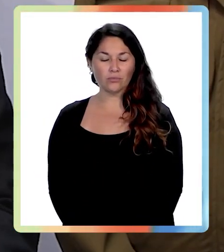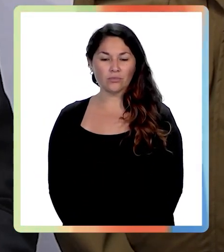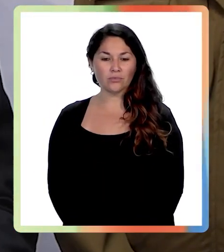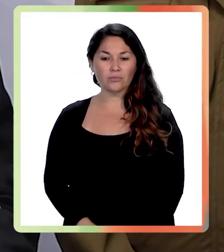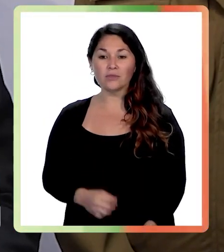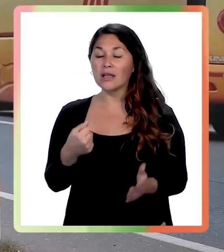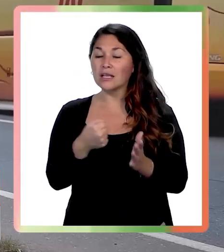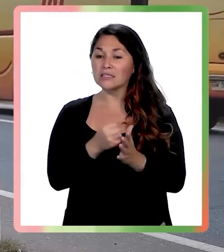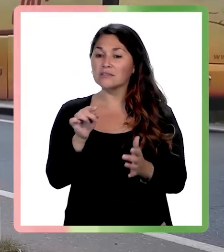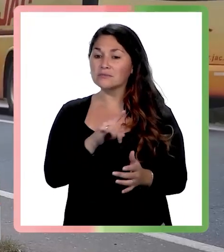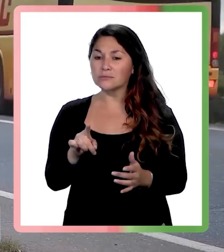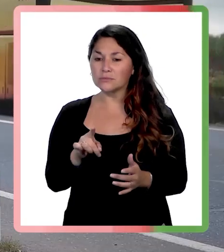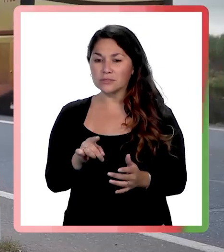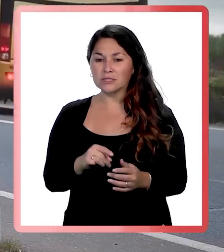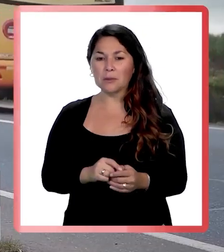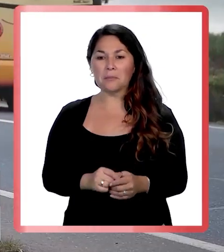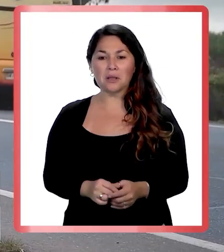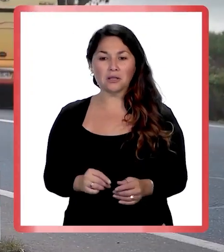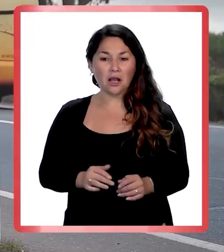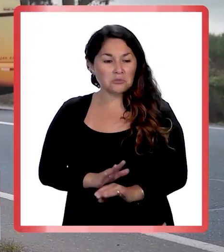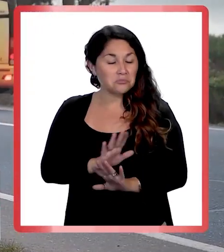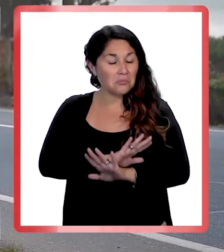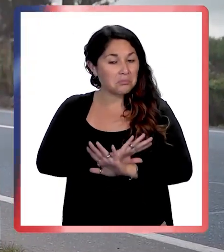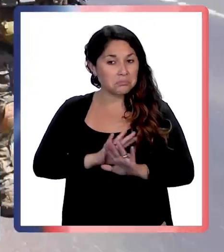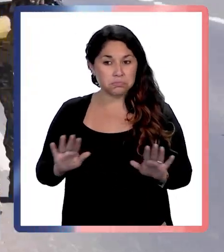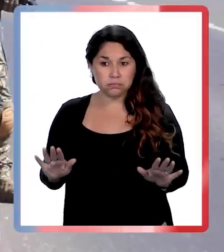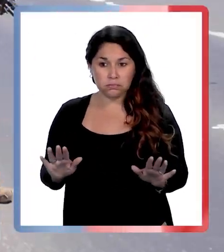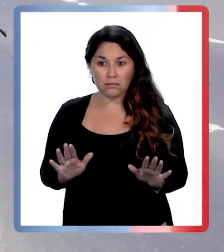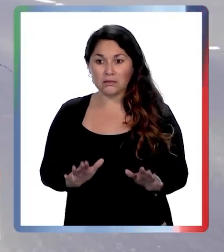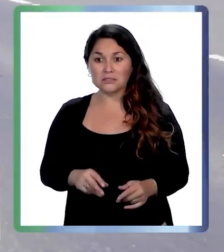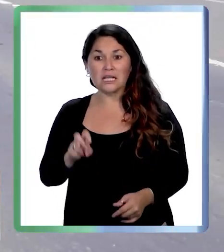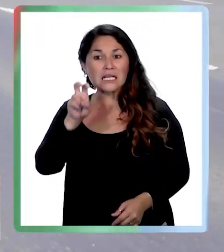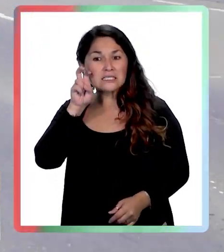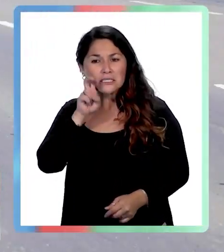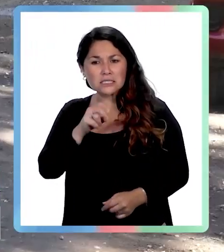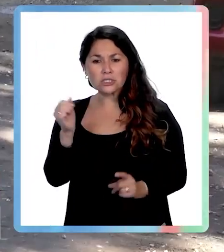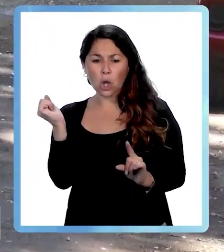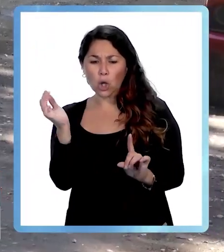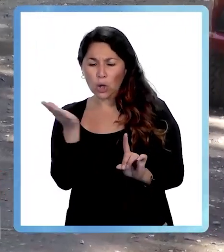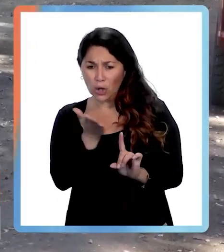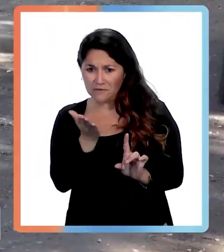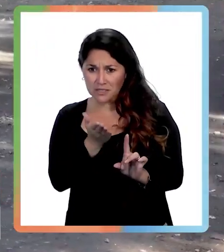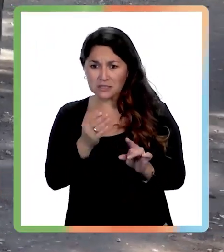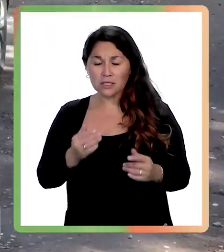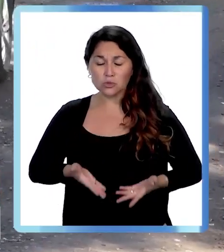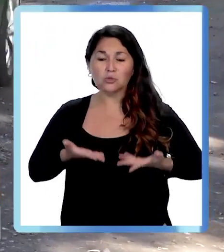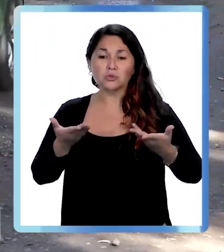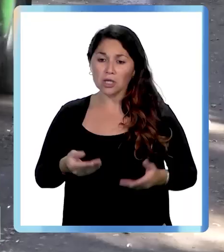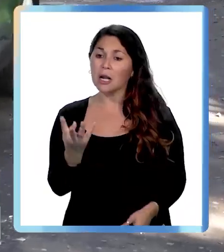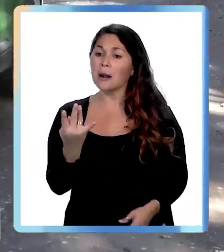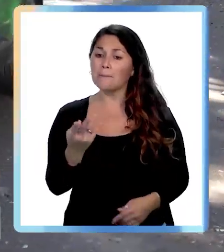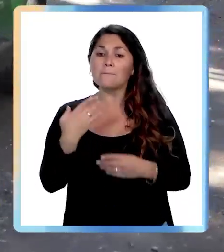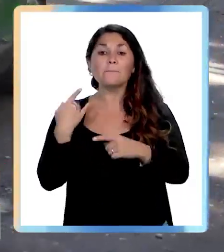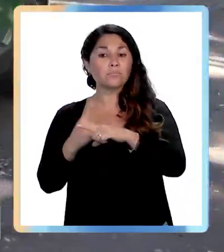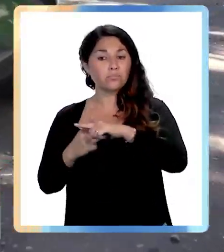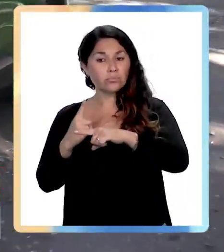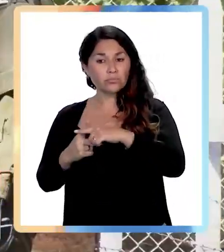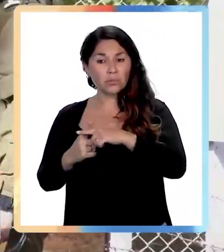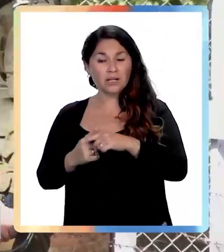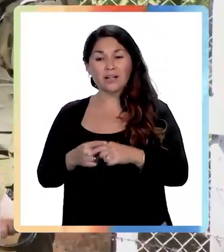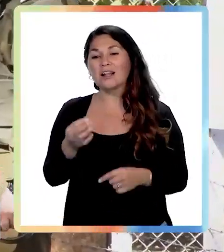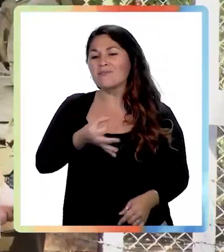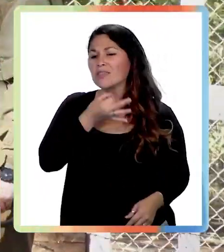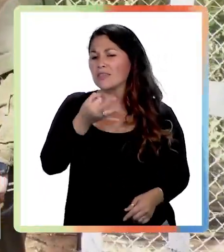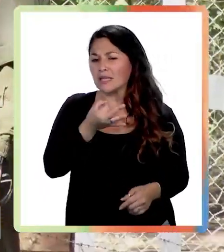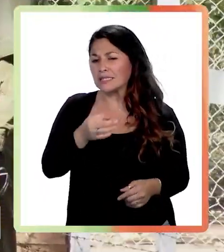de que el fin de semana llegara a término sin aviso de algún hecho de violencia rural en la Araucanía, se entregan cifras positivas desde el comité